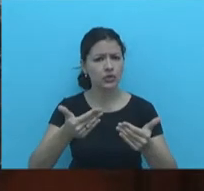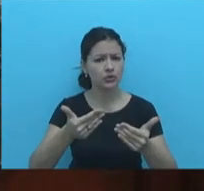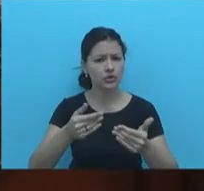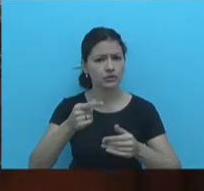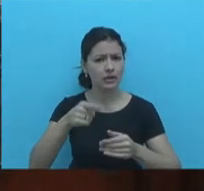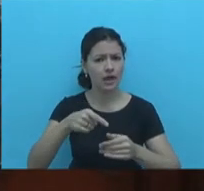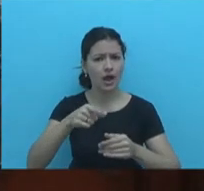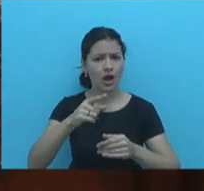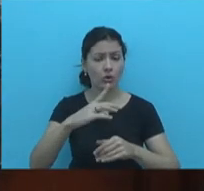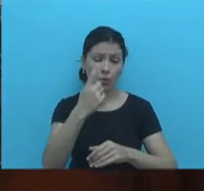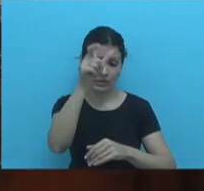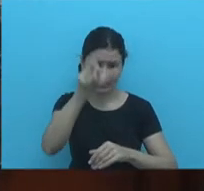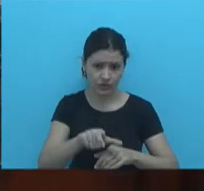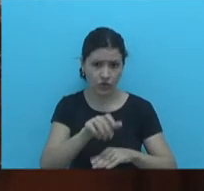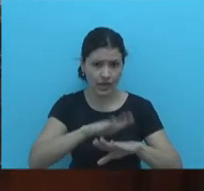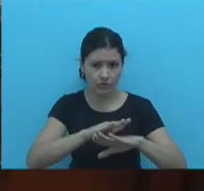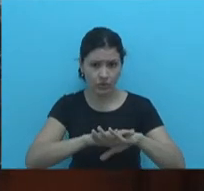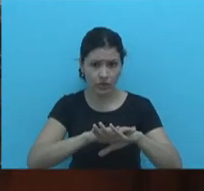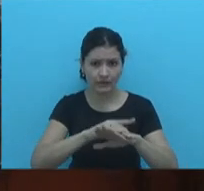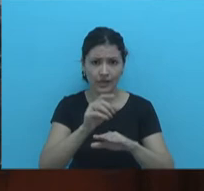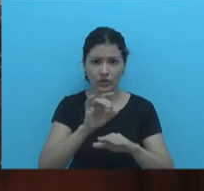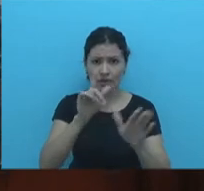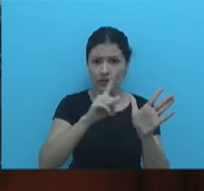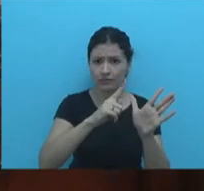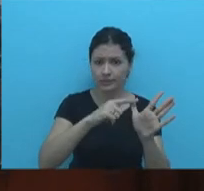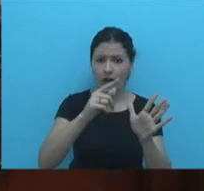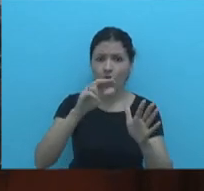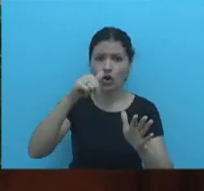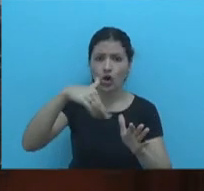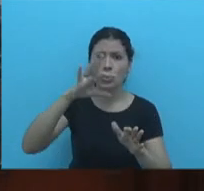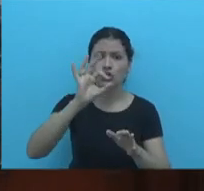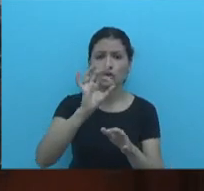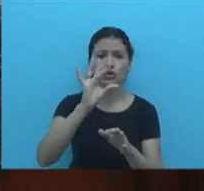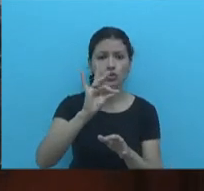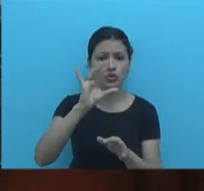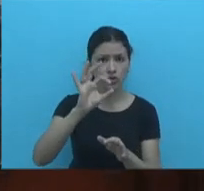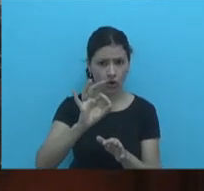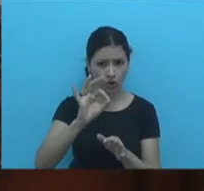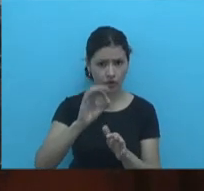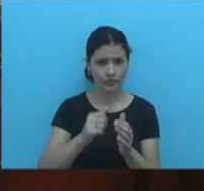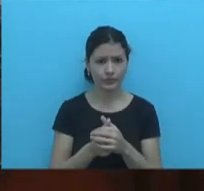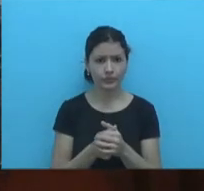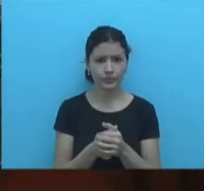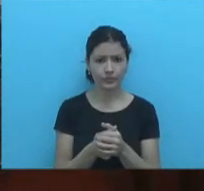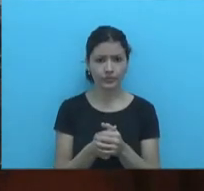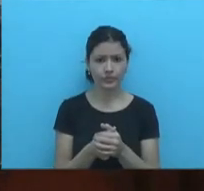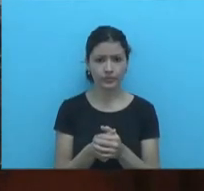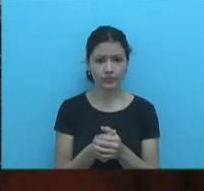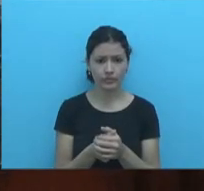en la jurisdicción. En cambio, los nodos, ahora los jefes de nodo, que allá está la doctora Furre,